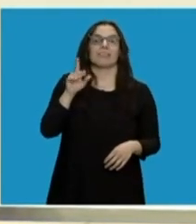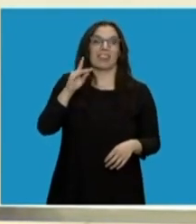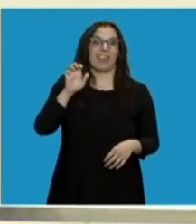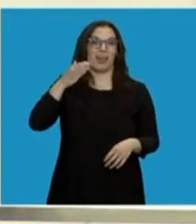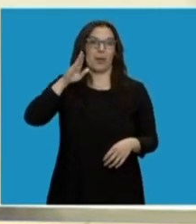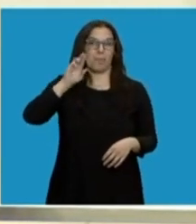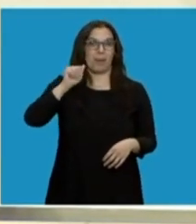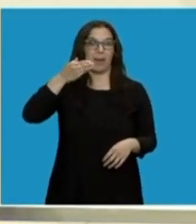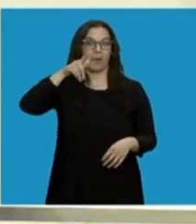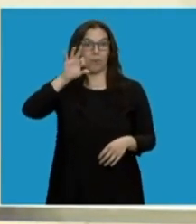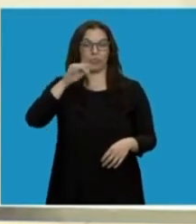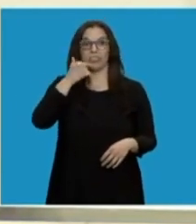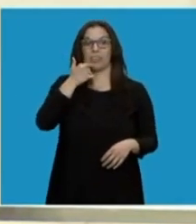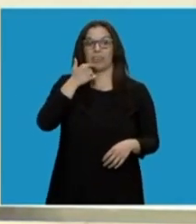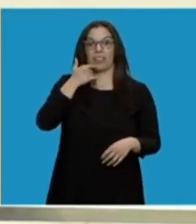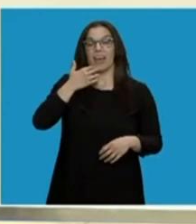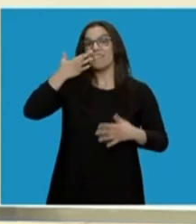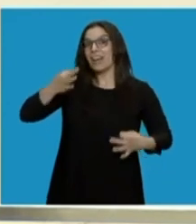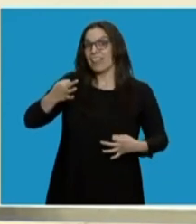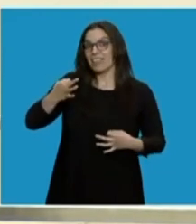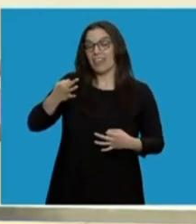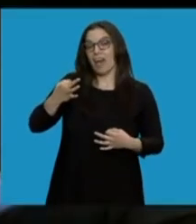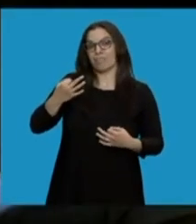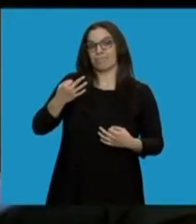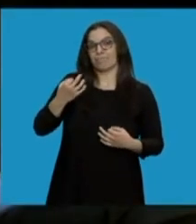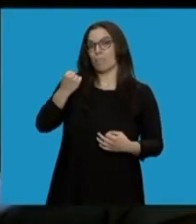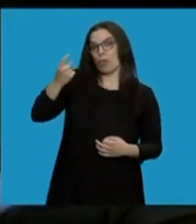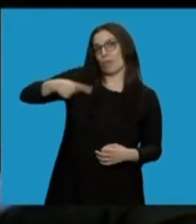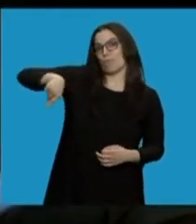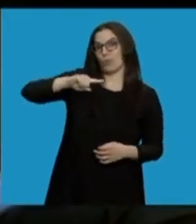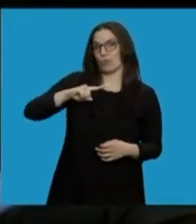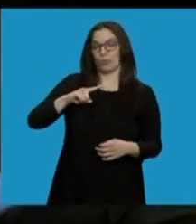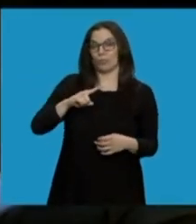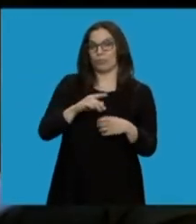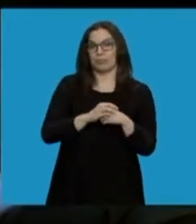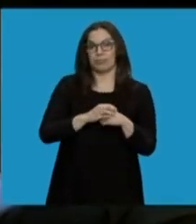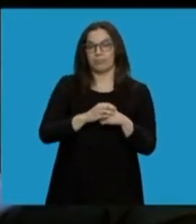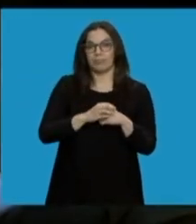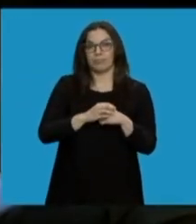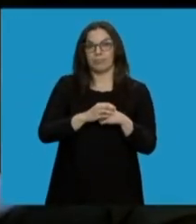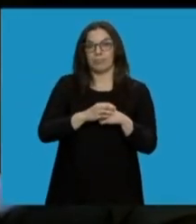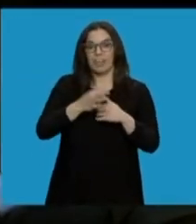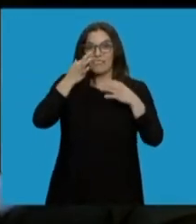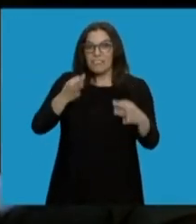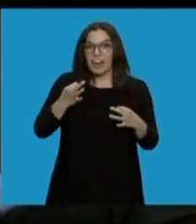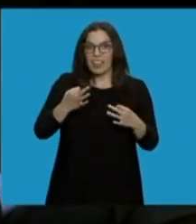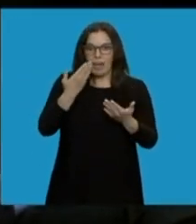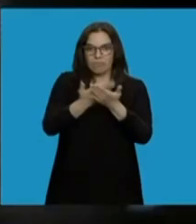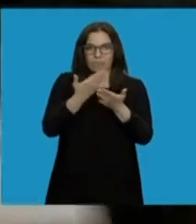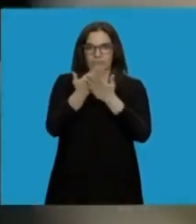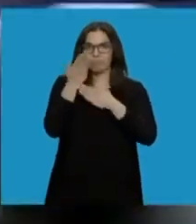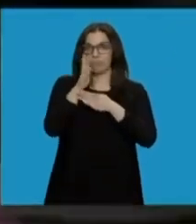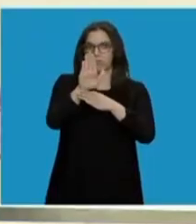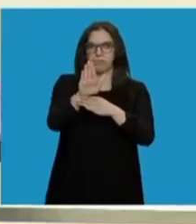Pablos, está en vuestras manos. No hay nadie que sea capaz de juzgar la veracidad de las noticias y